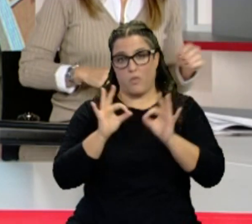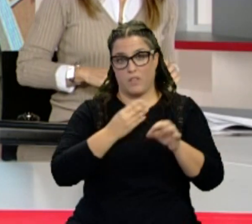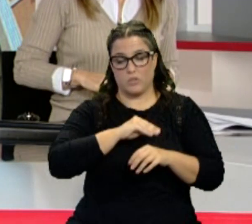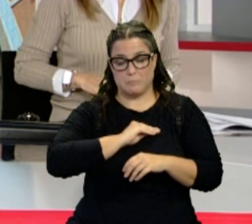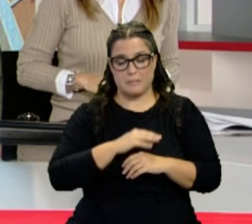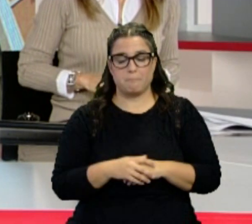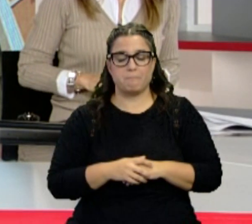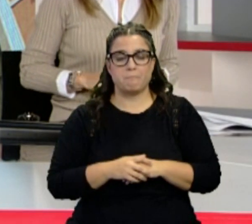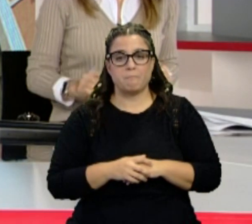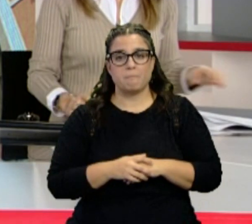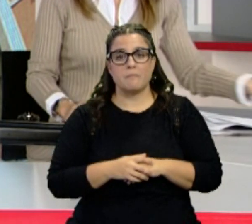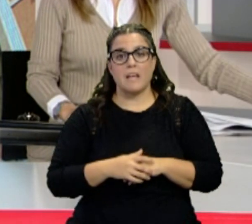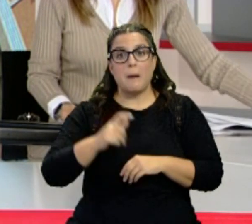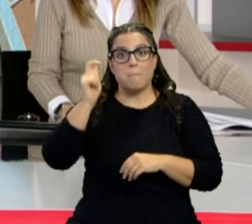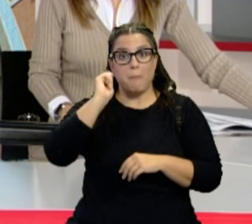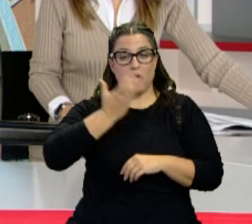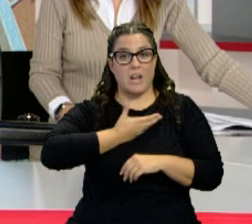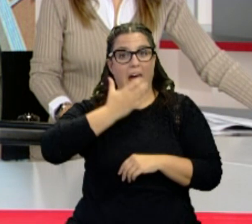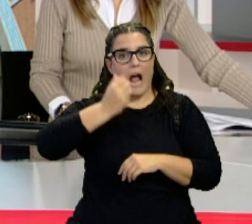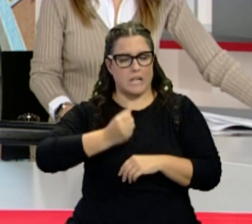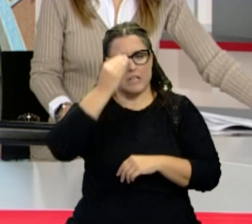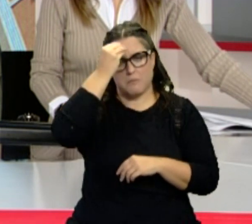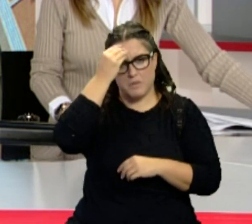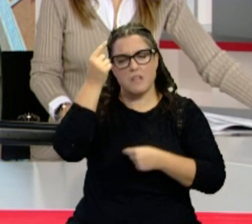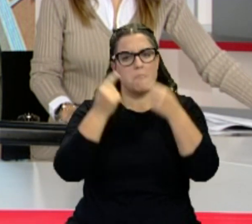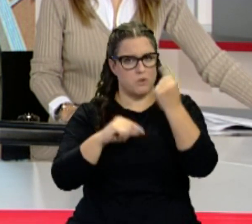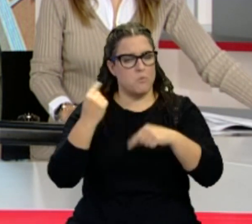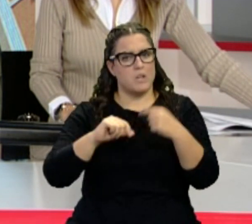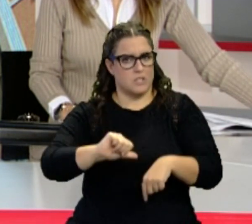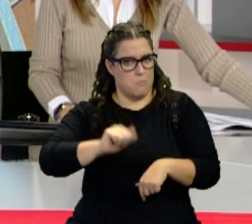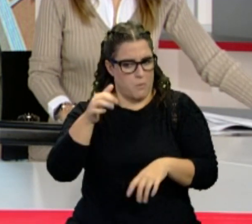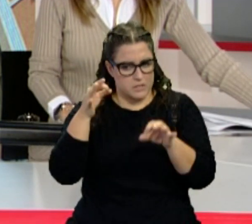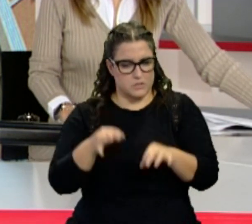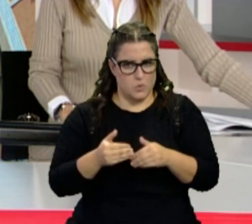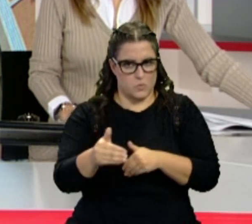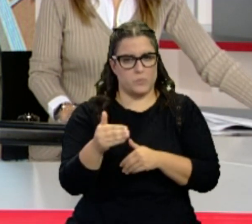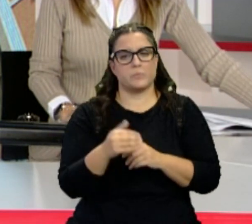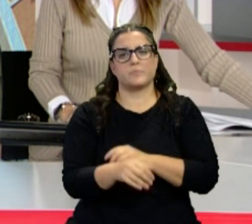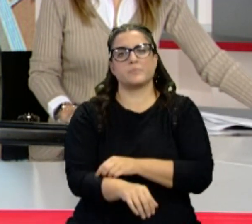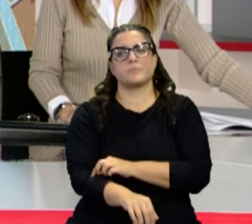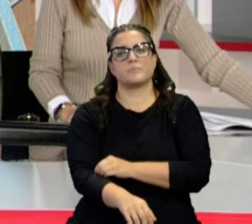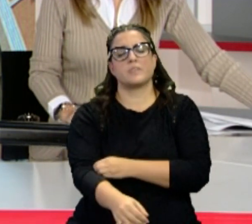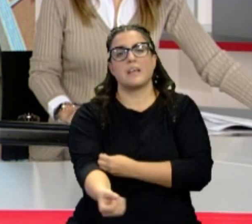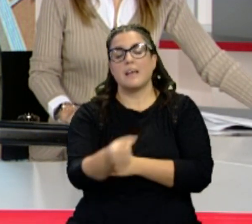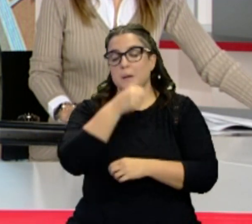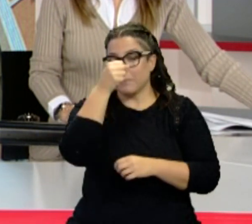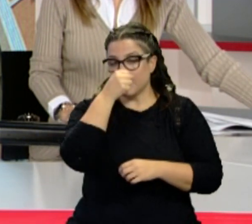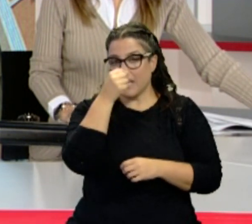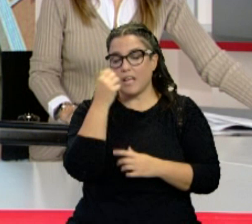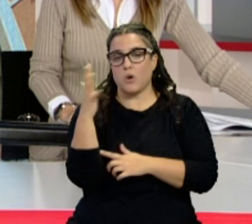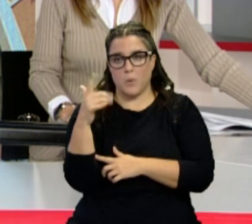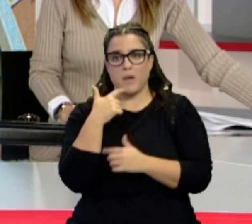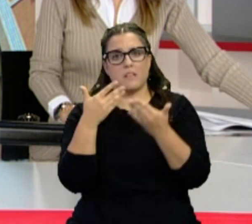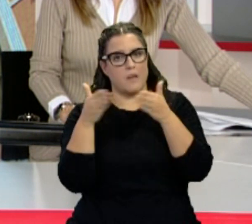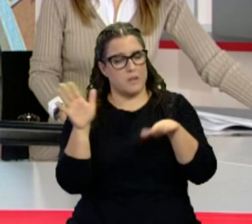El alcalde de Pamplona ve posibilidades reales de acordar los presupuestos para la ciudad. PSN y Geroa Bai han mostrado su disponibilidad